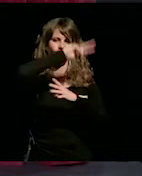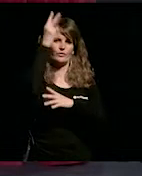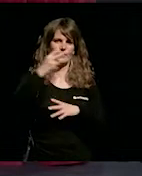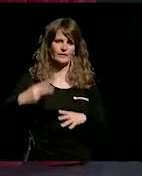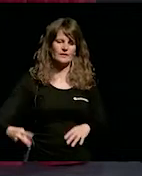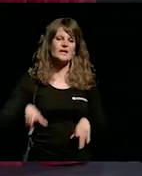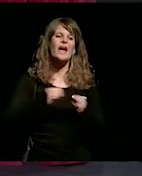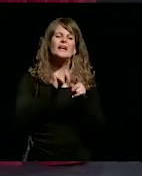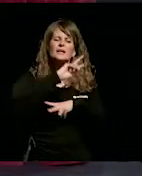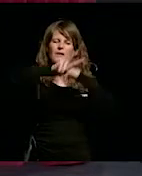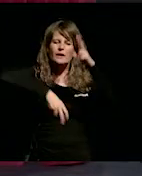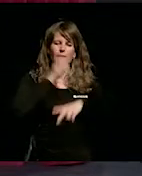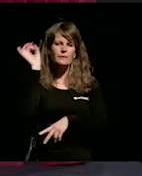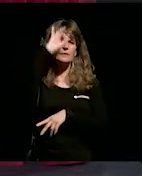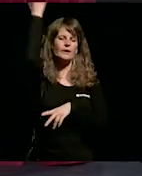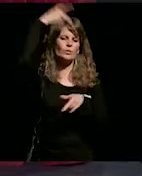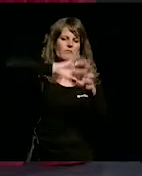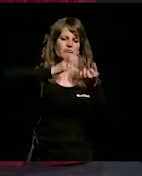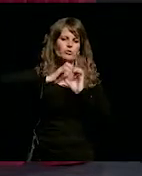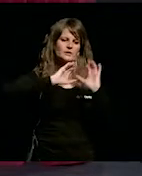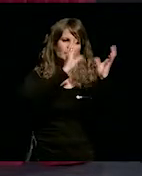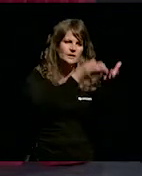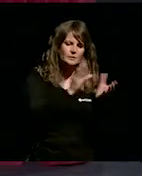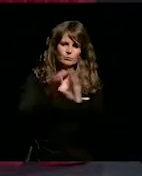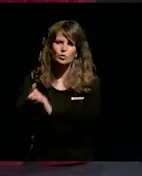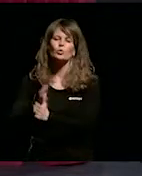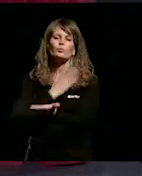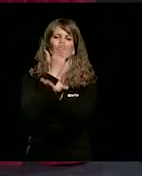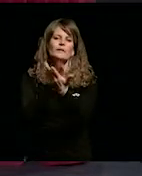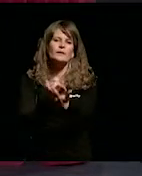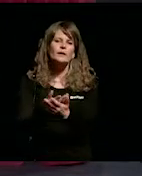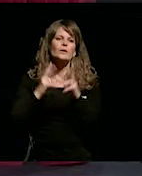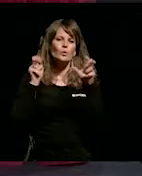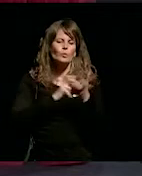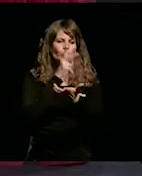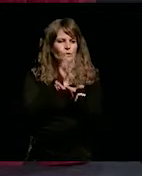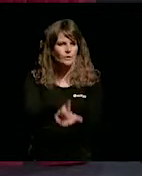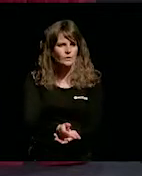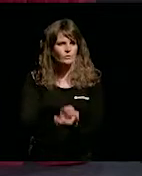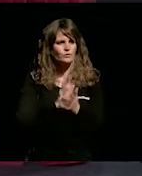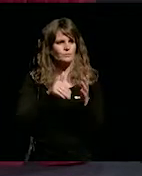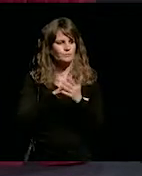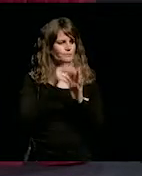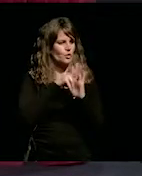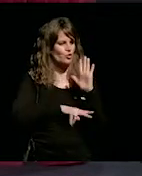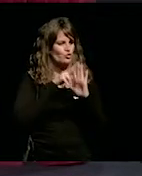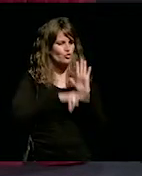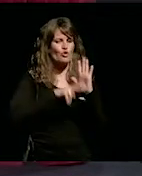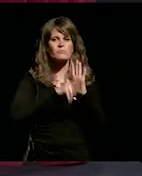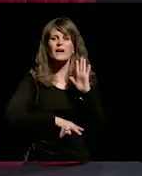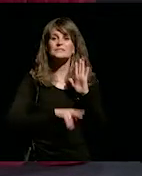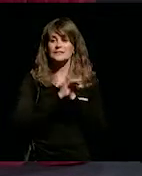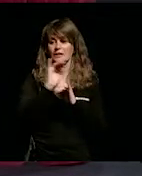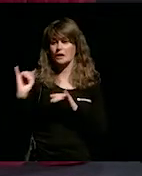las formas de equipo, hay que plantear un reto contra las normas existentes y, sobre